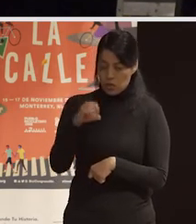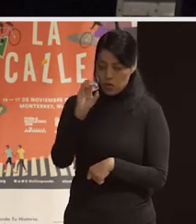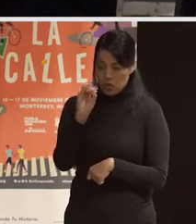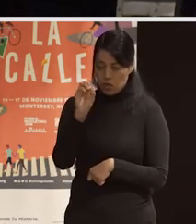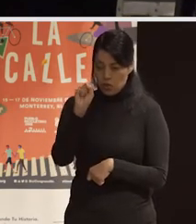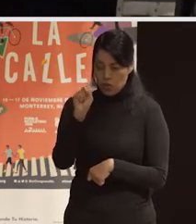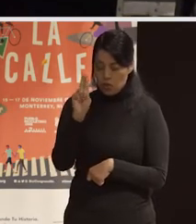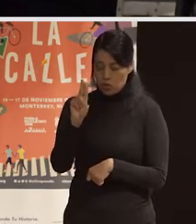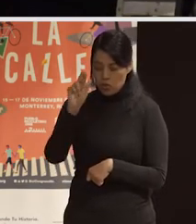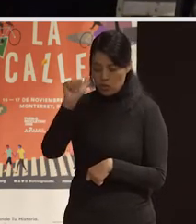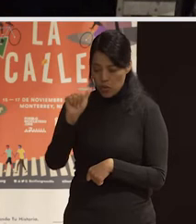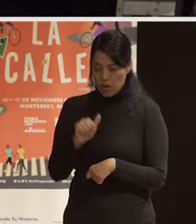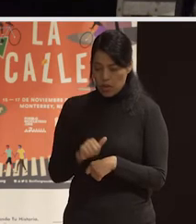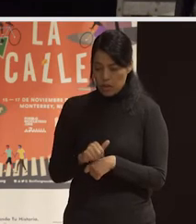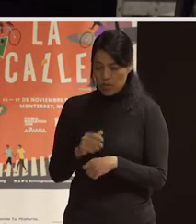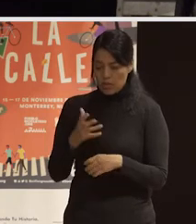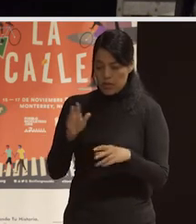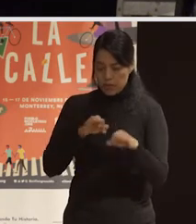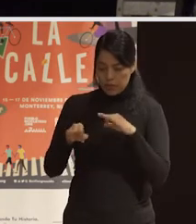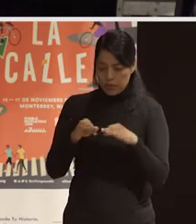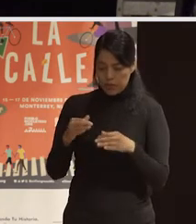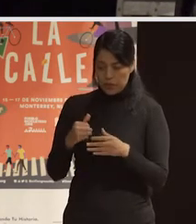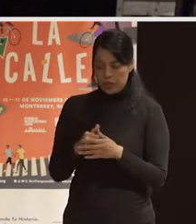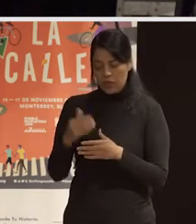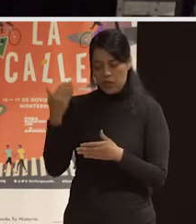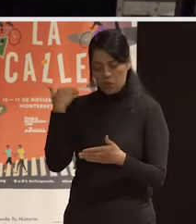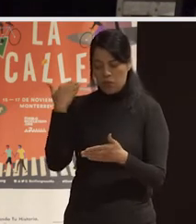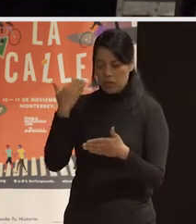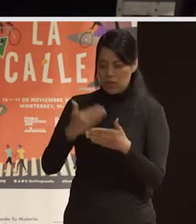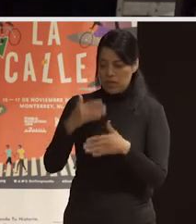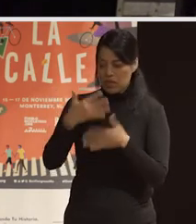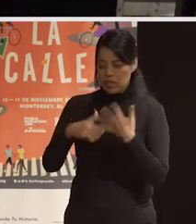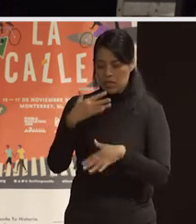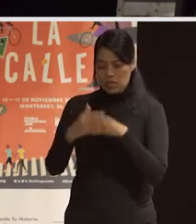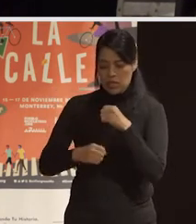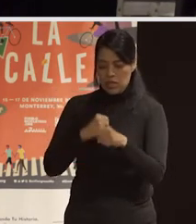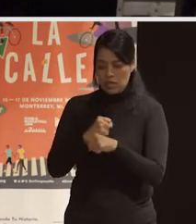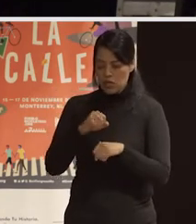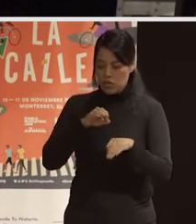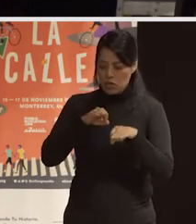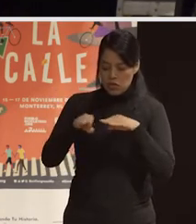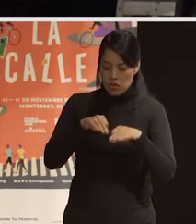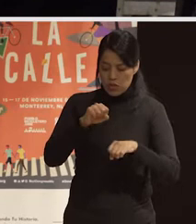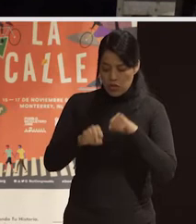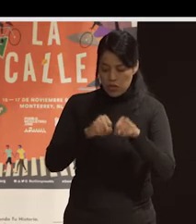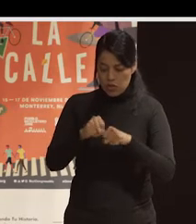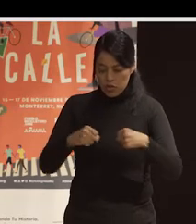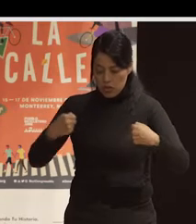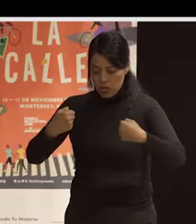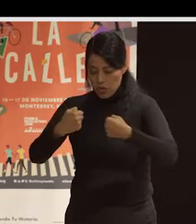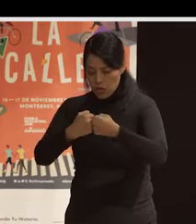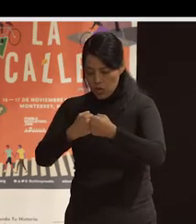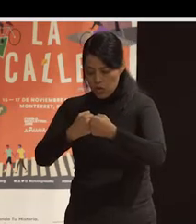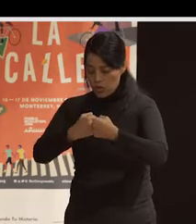decía en trabajo desde hace un tiempo casi 15 años con bicis a través de las fronteras o